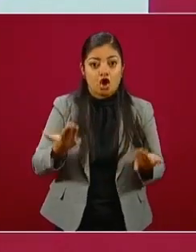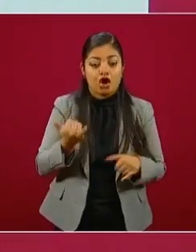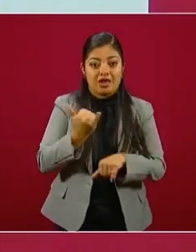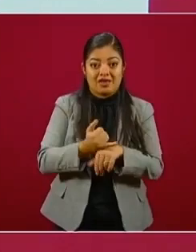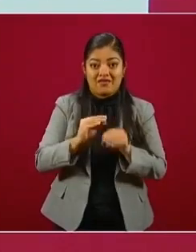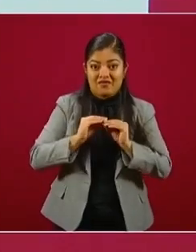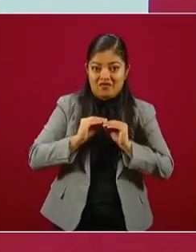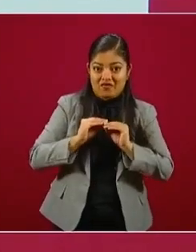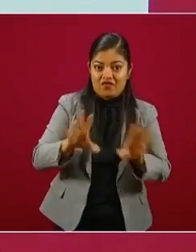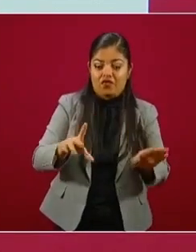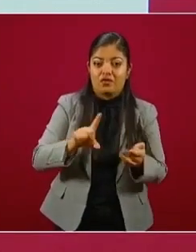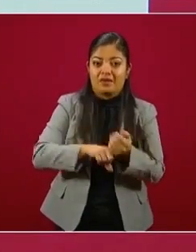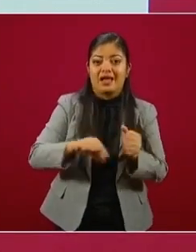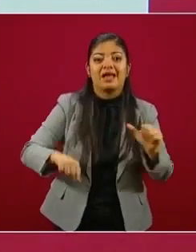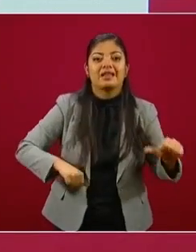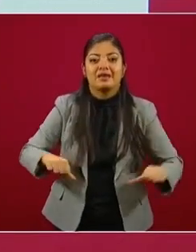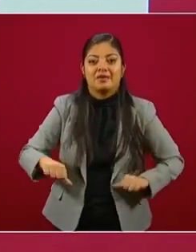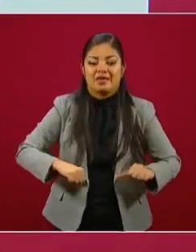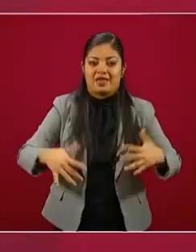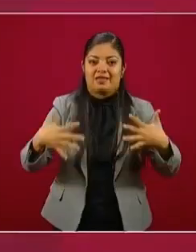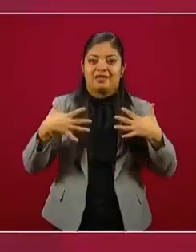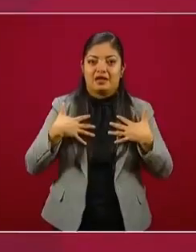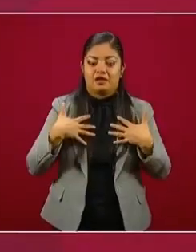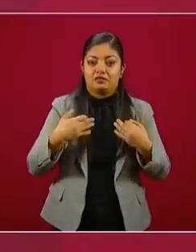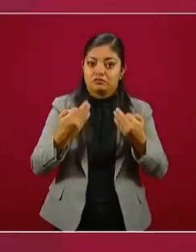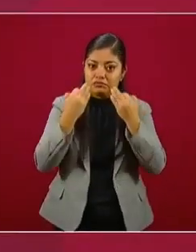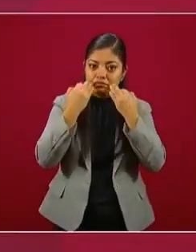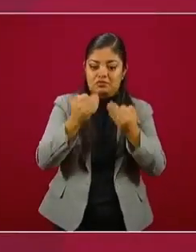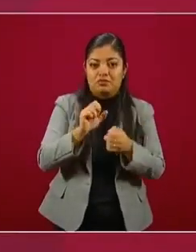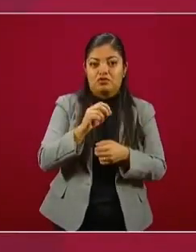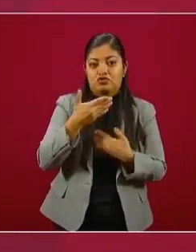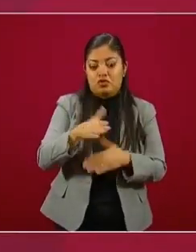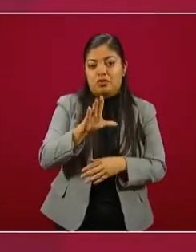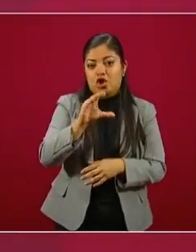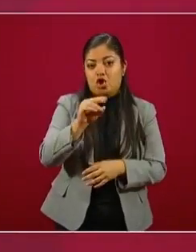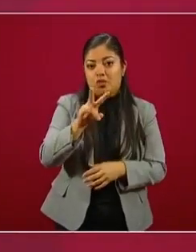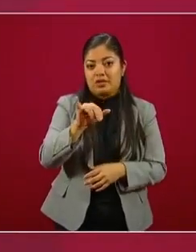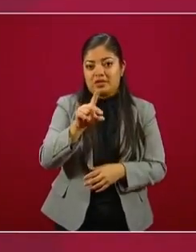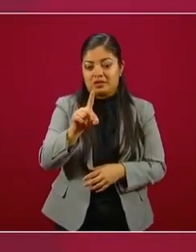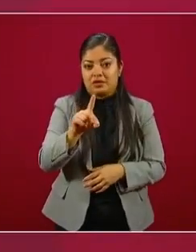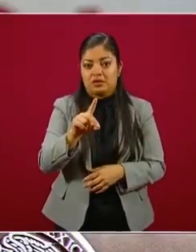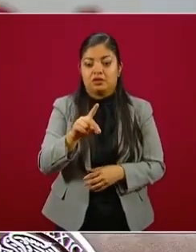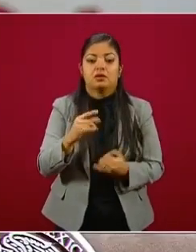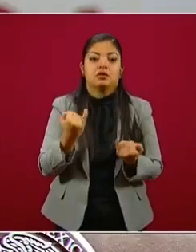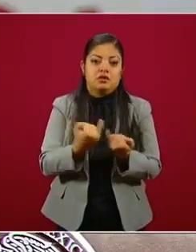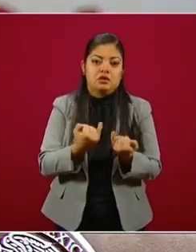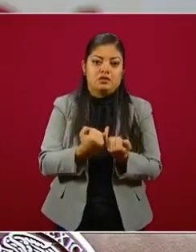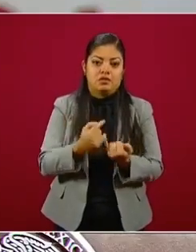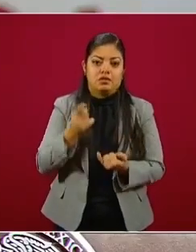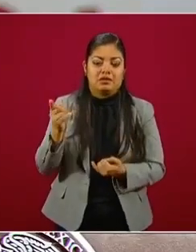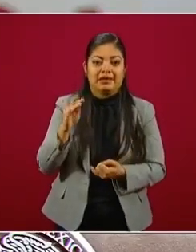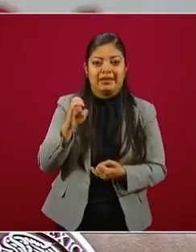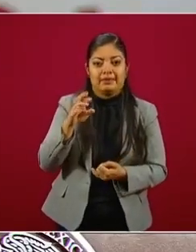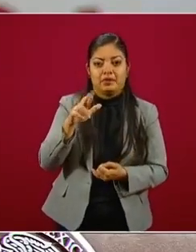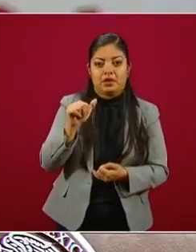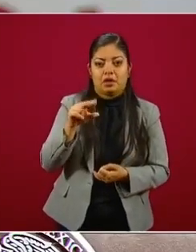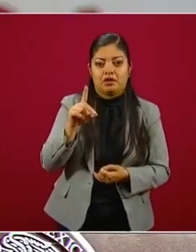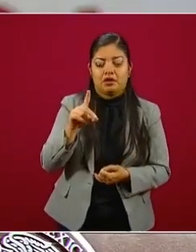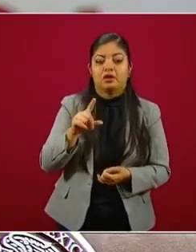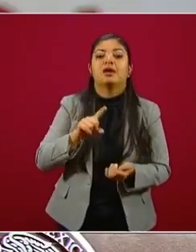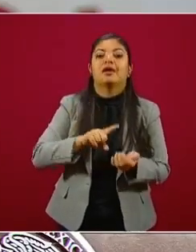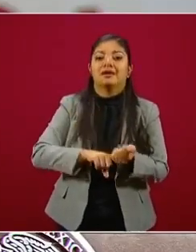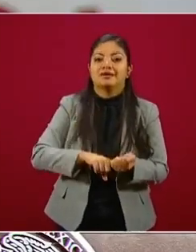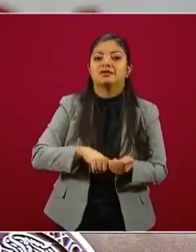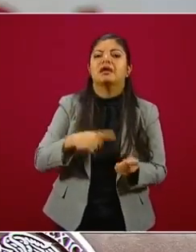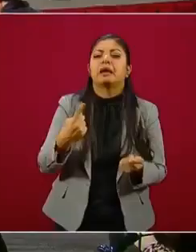las actividades realizadas por la Fundación Teletón ante el COVID y, por supuesto, como decía el canciller Ebrard, de lo que vamos a